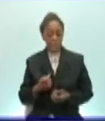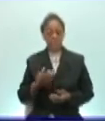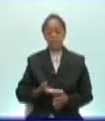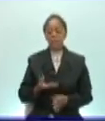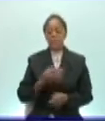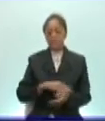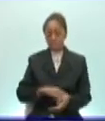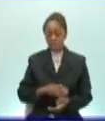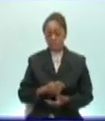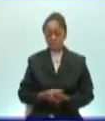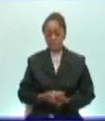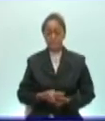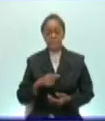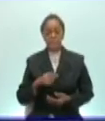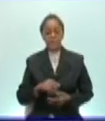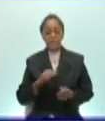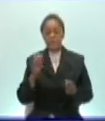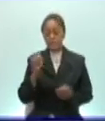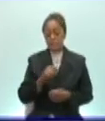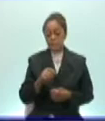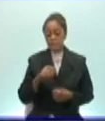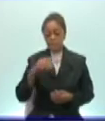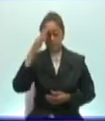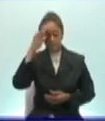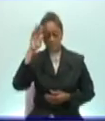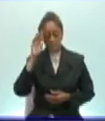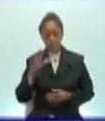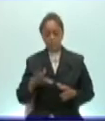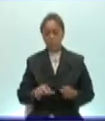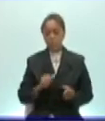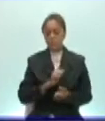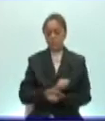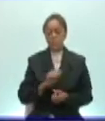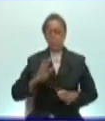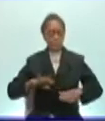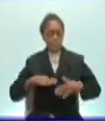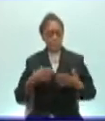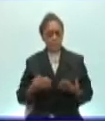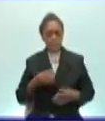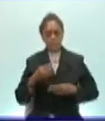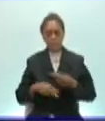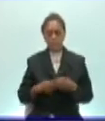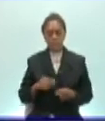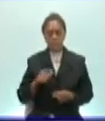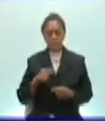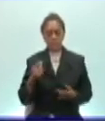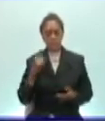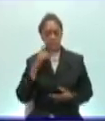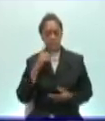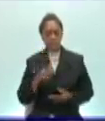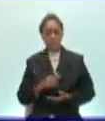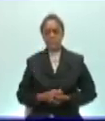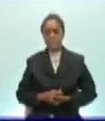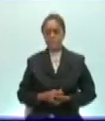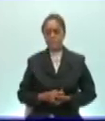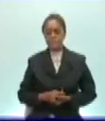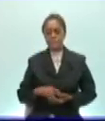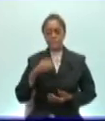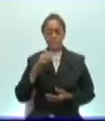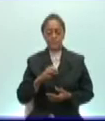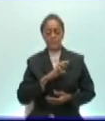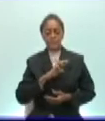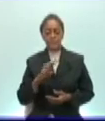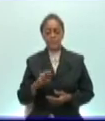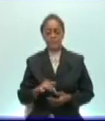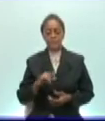anterior, porque hay que evitar que los cubanos logren la independencia. ¿Cómo lo hacen? Vamos a ver qué pasa allí. Durante la revolución